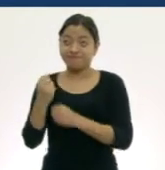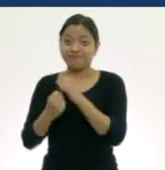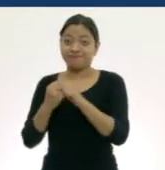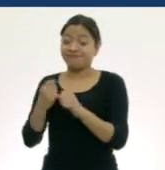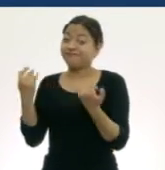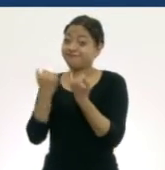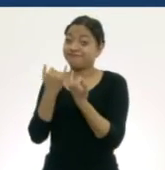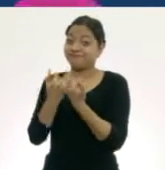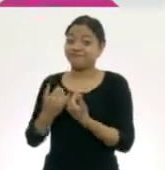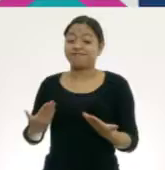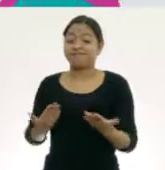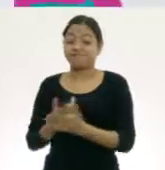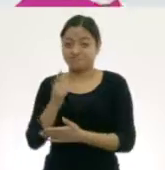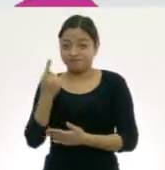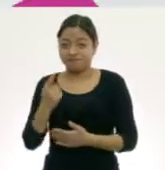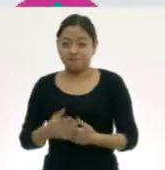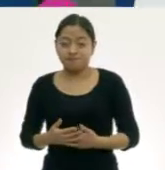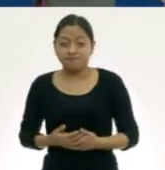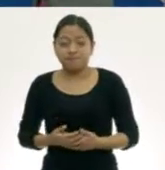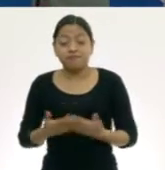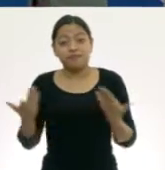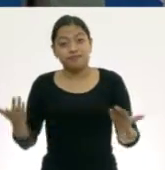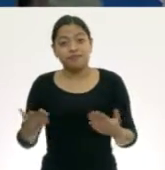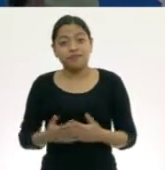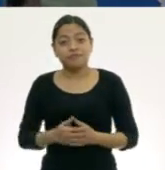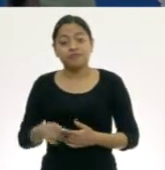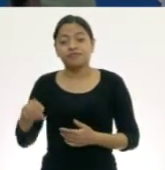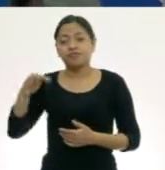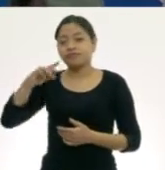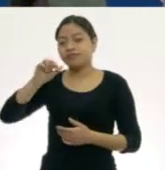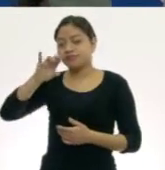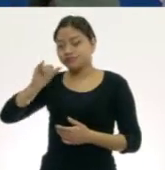años. Y tenemos María.